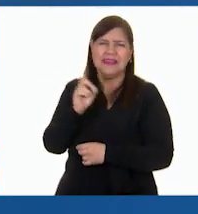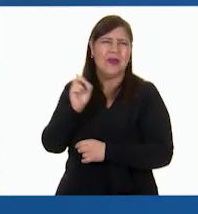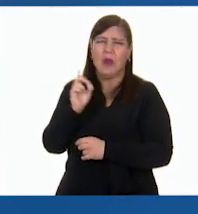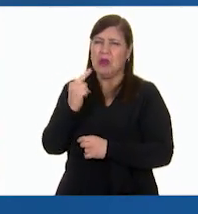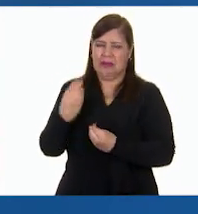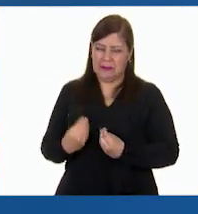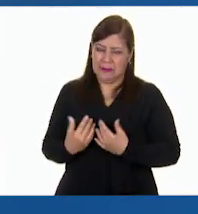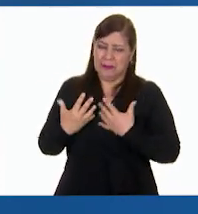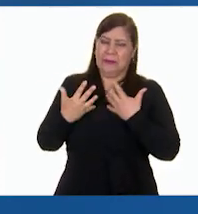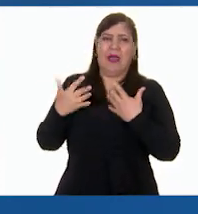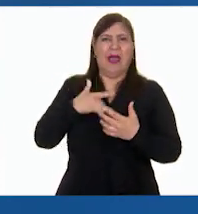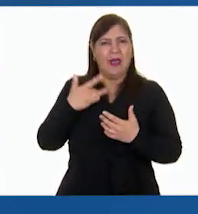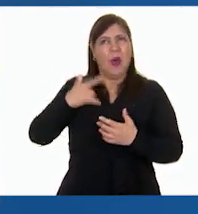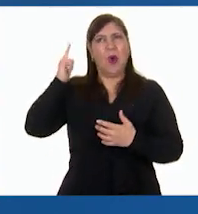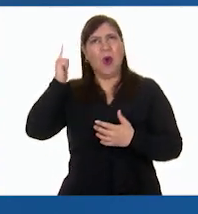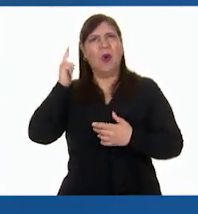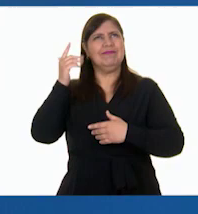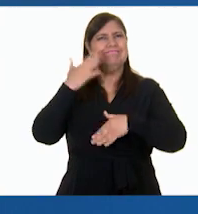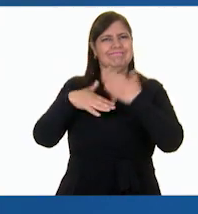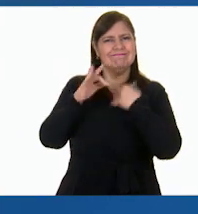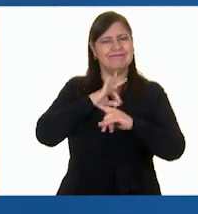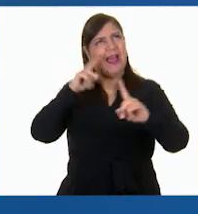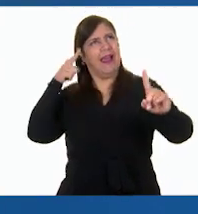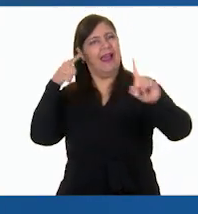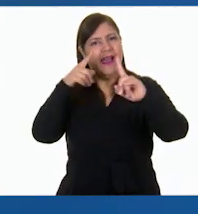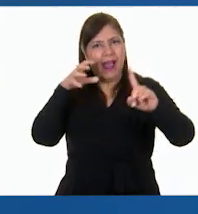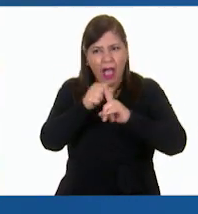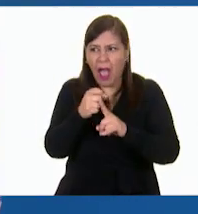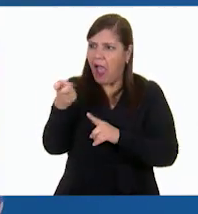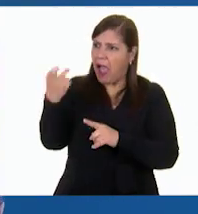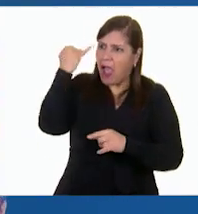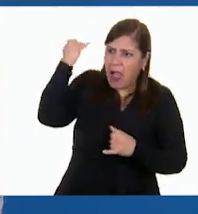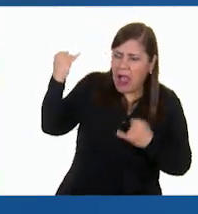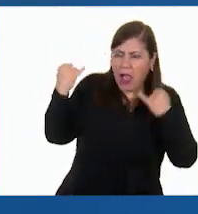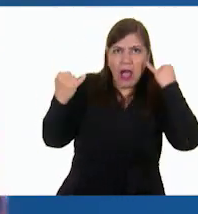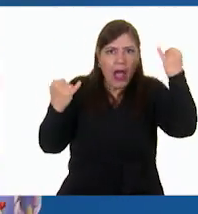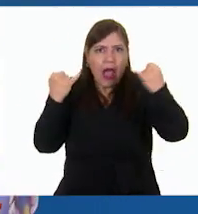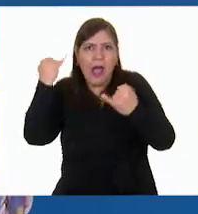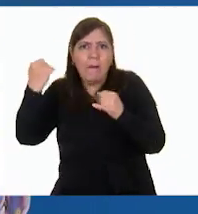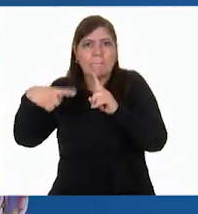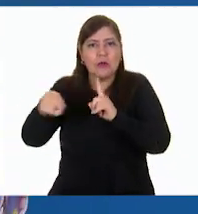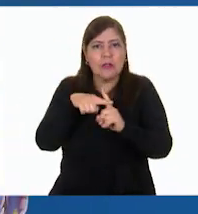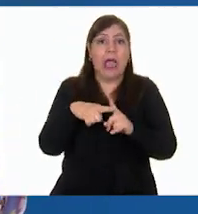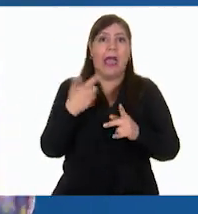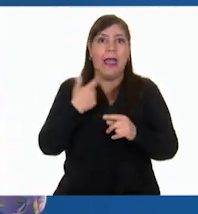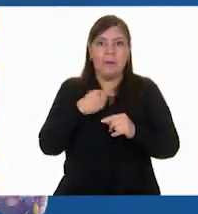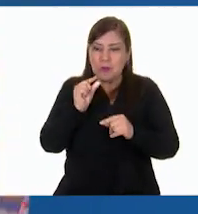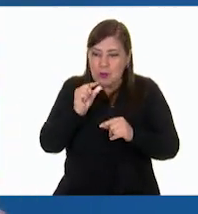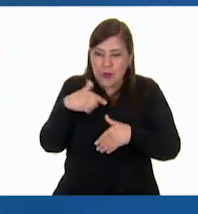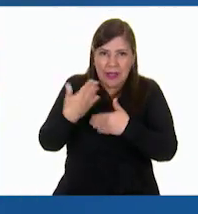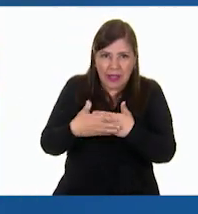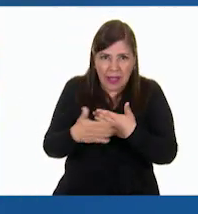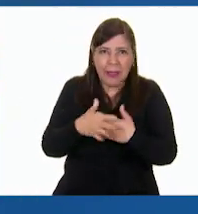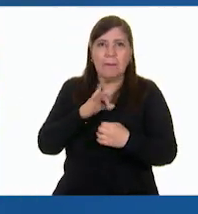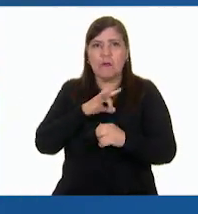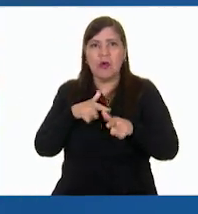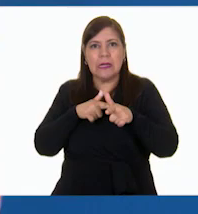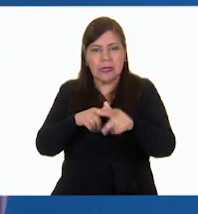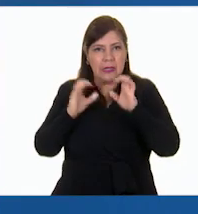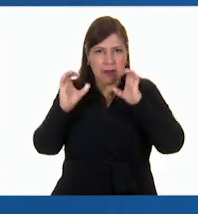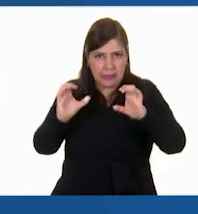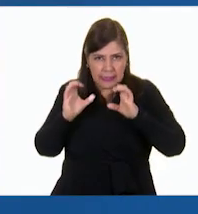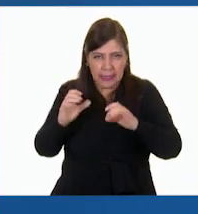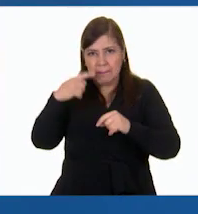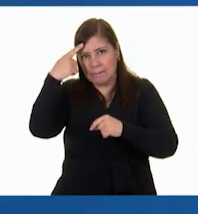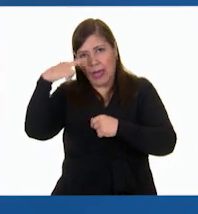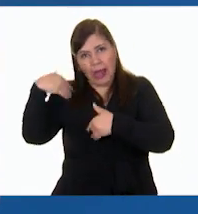ver un rayito de esperanza y decir, ay, está esta iniciativa o está esta otra, y ya casi vamos a salir, y hay que seguirnos cuidando para